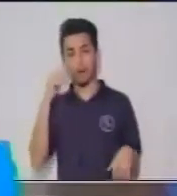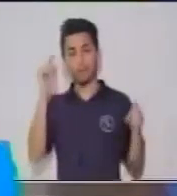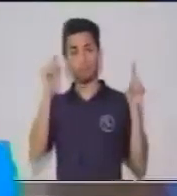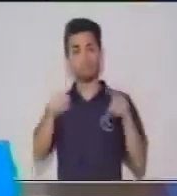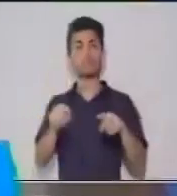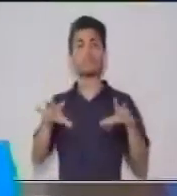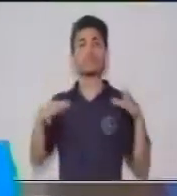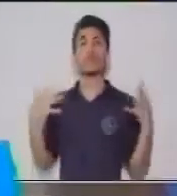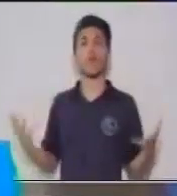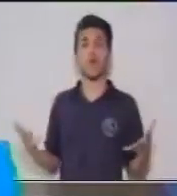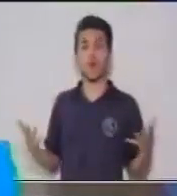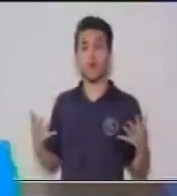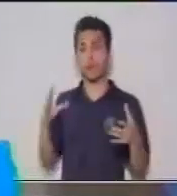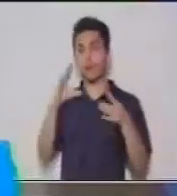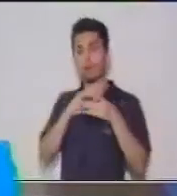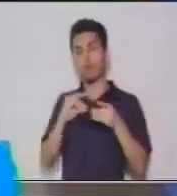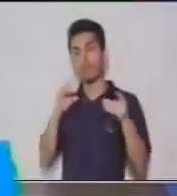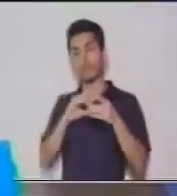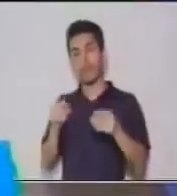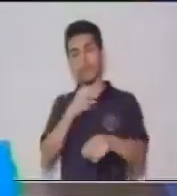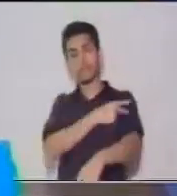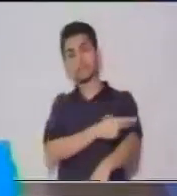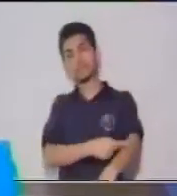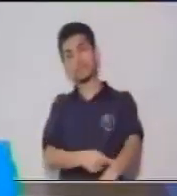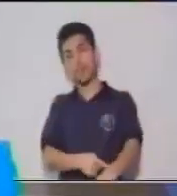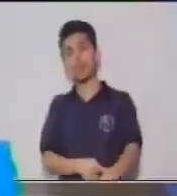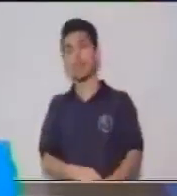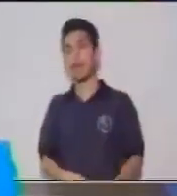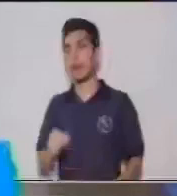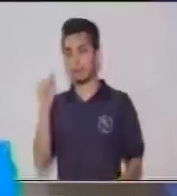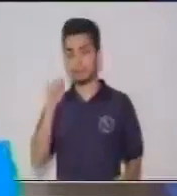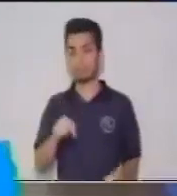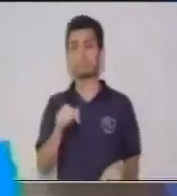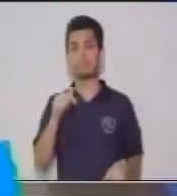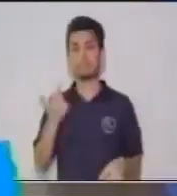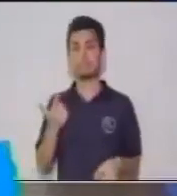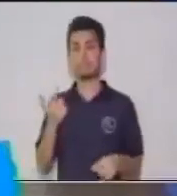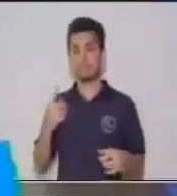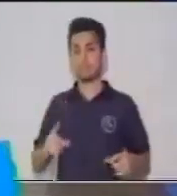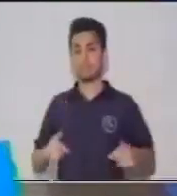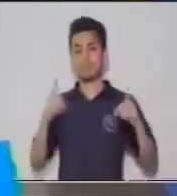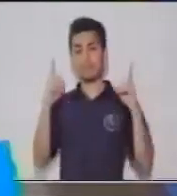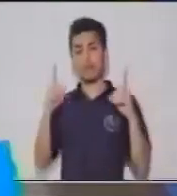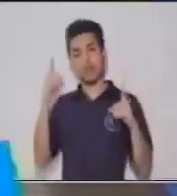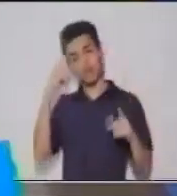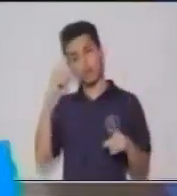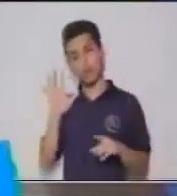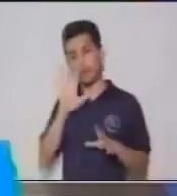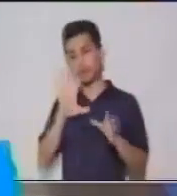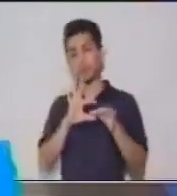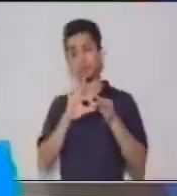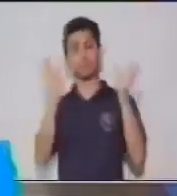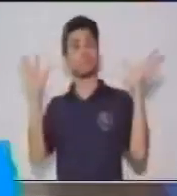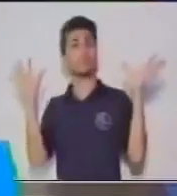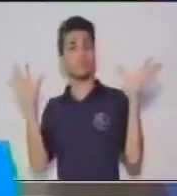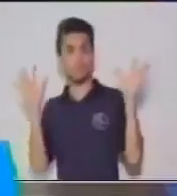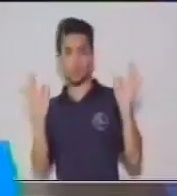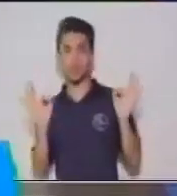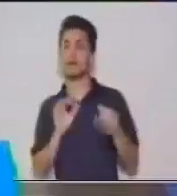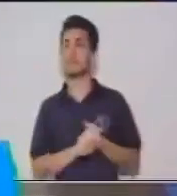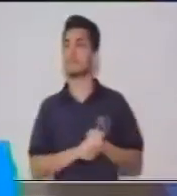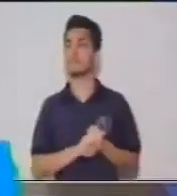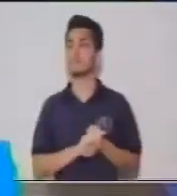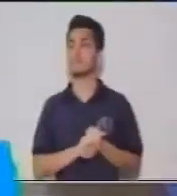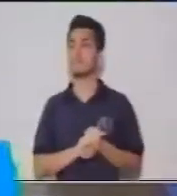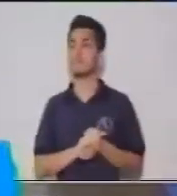cabo esta historia que se lleva en su desarrollo y en su desenlace. Tenemos